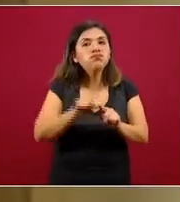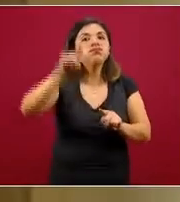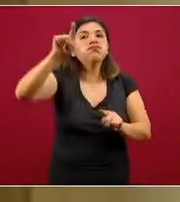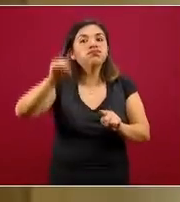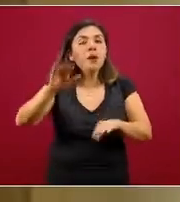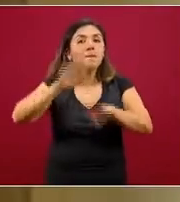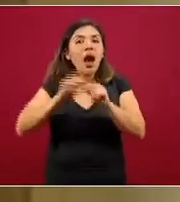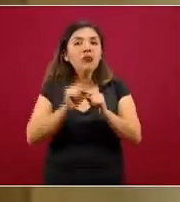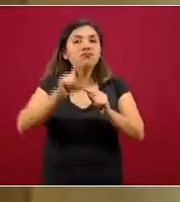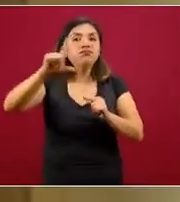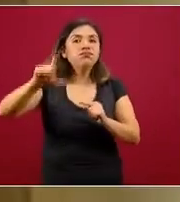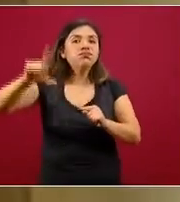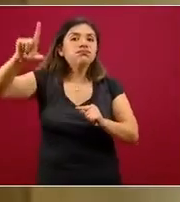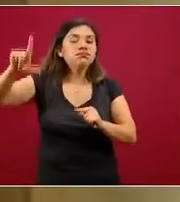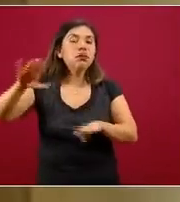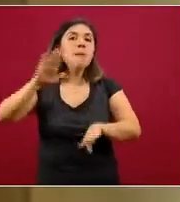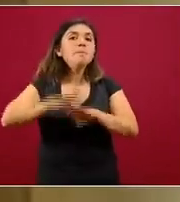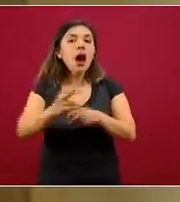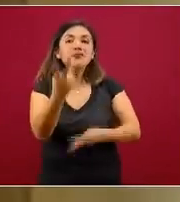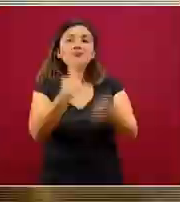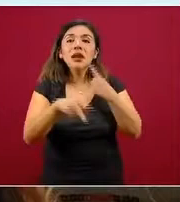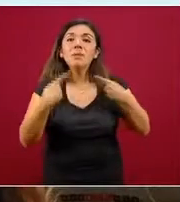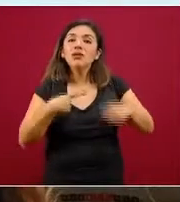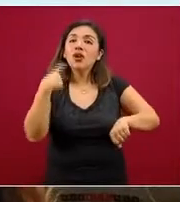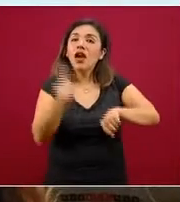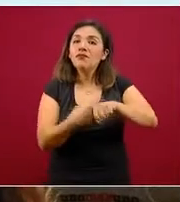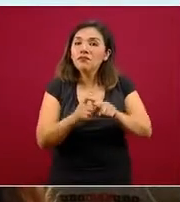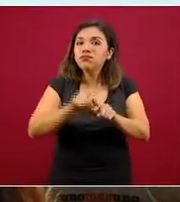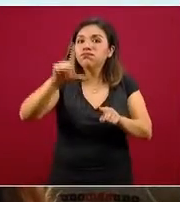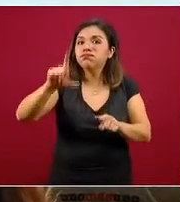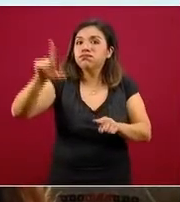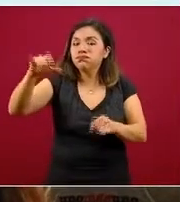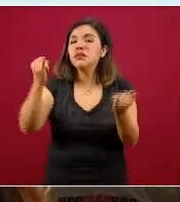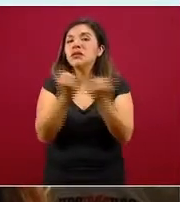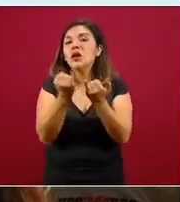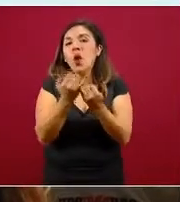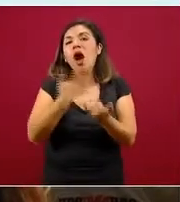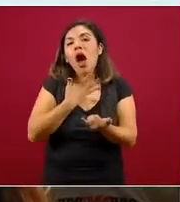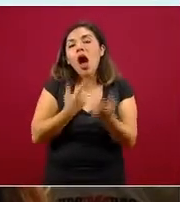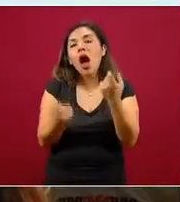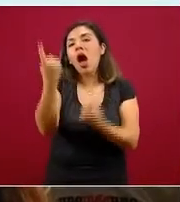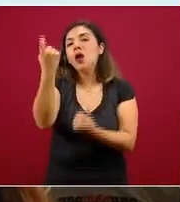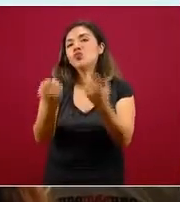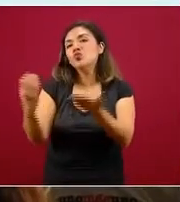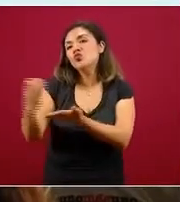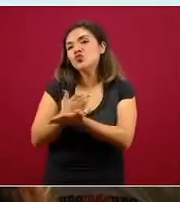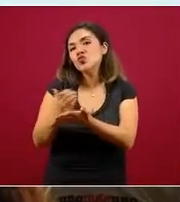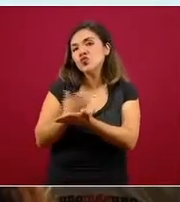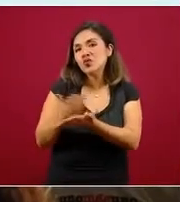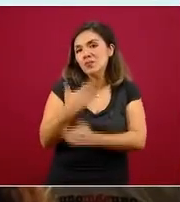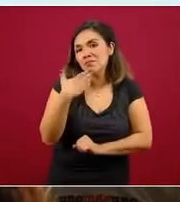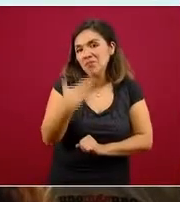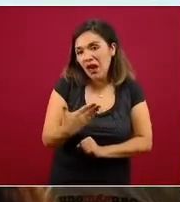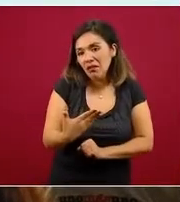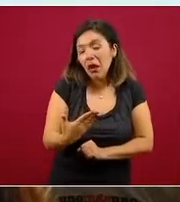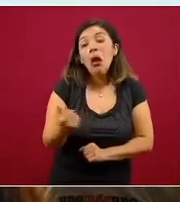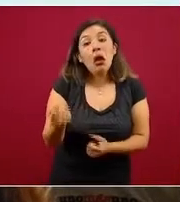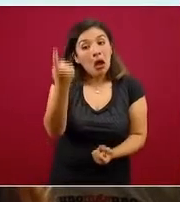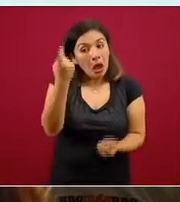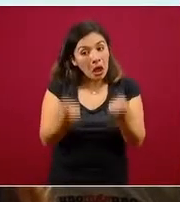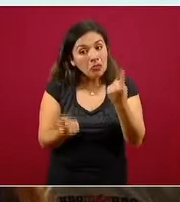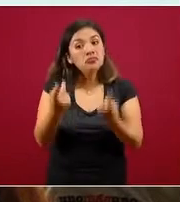cómo se ha ido incrementando los casos en la medida del tiempo. Así también se han ido recuperando y hemos tenido